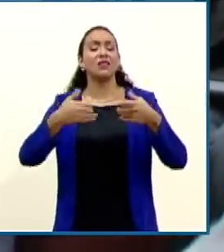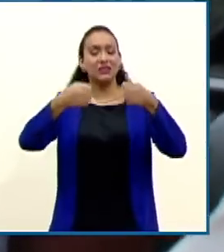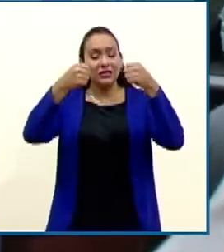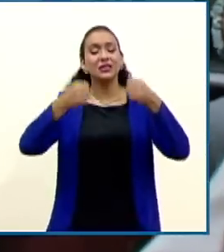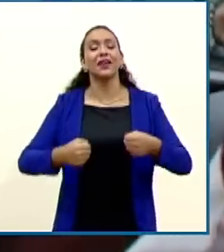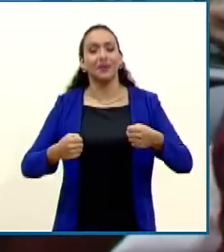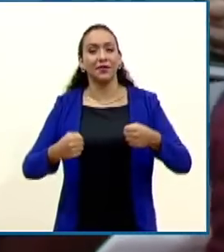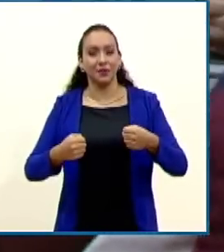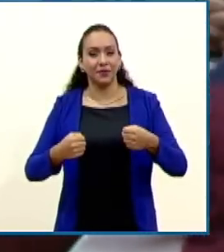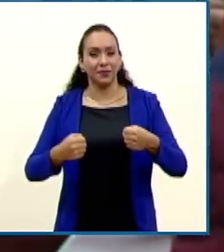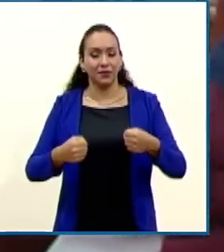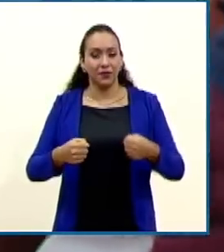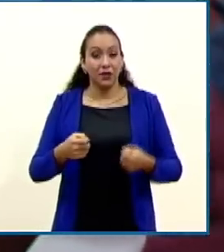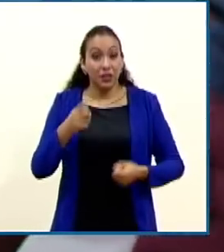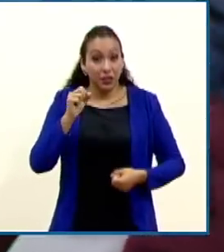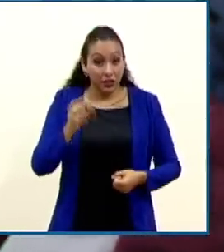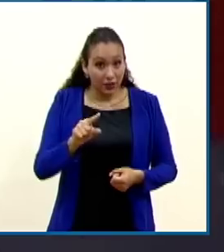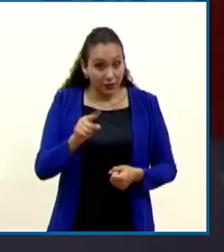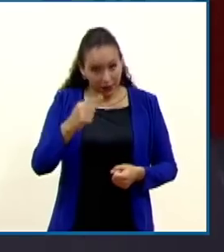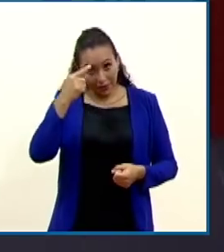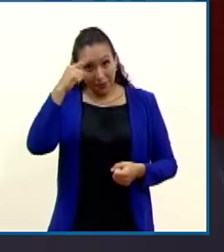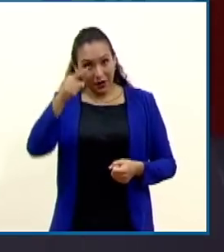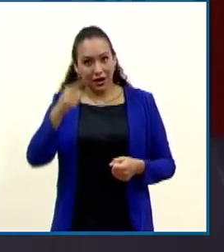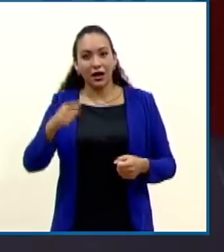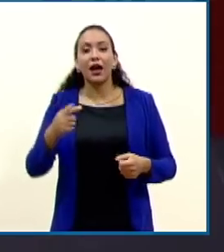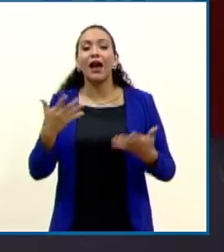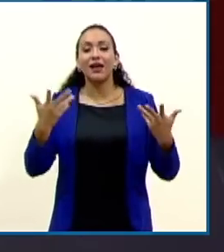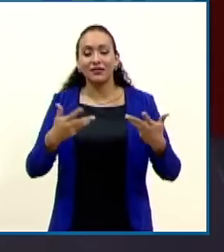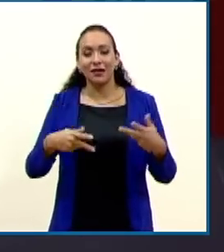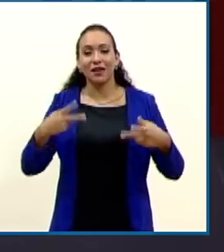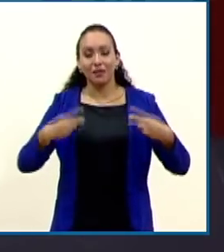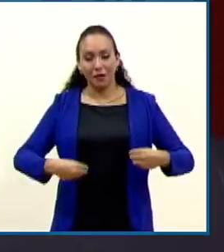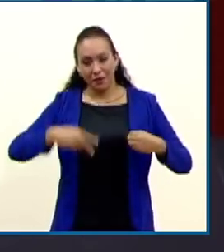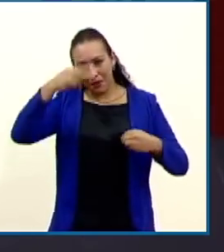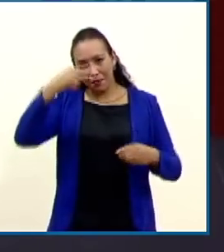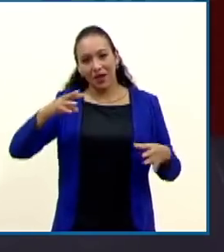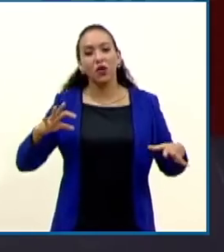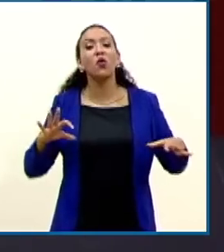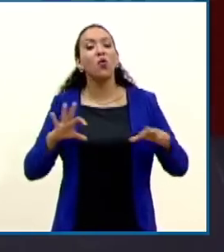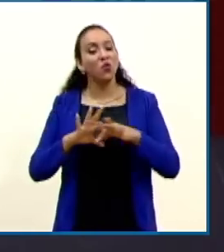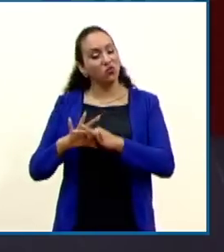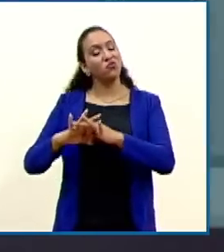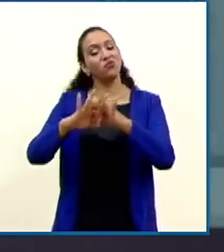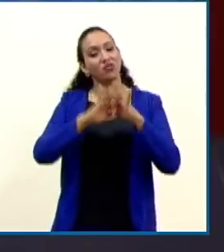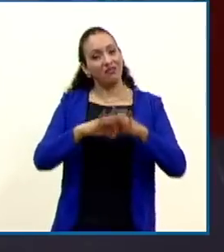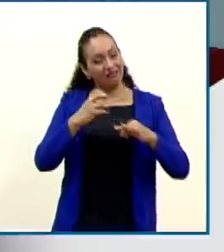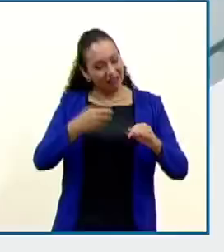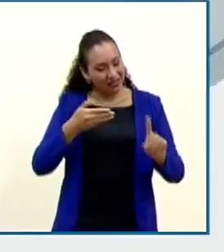seguridad y sobre todo de unión entre los mexicanos y las mexicanas.